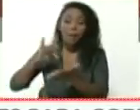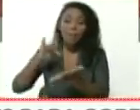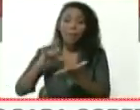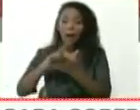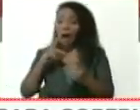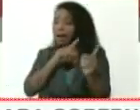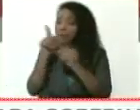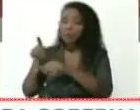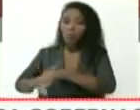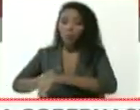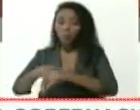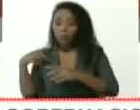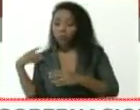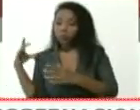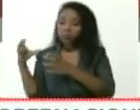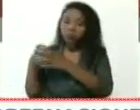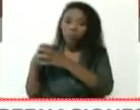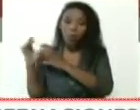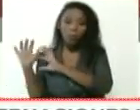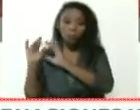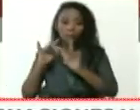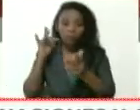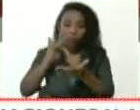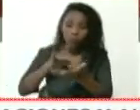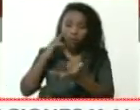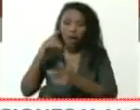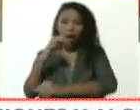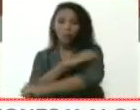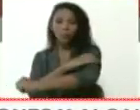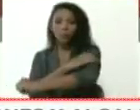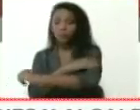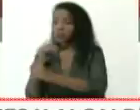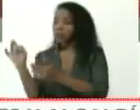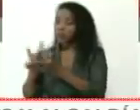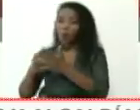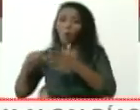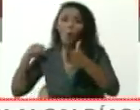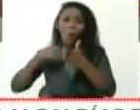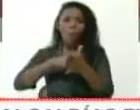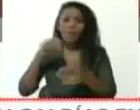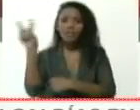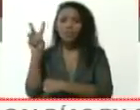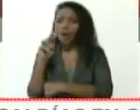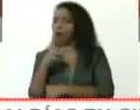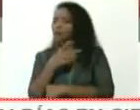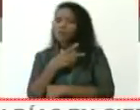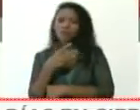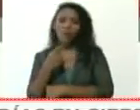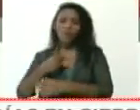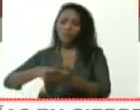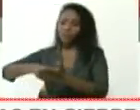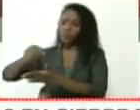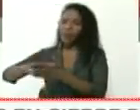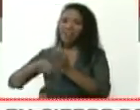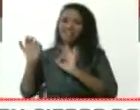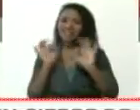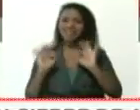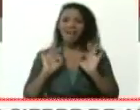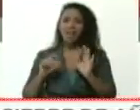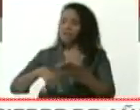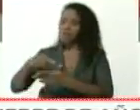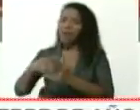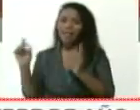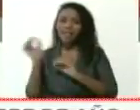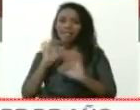llegó la delegación de la oposición golpista venezolana y dijo: no vamos a firmar, no tenemos nada que firmar, no hay